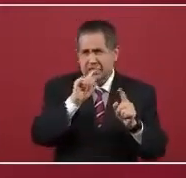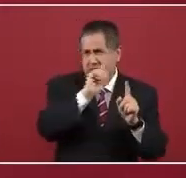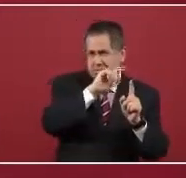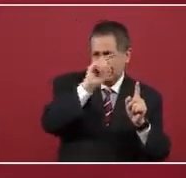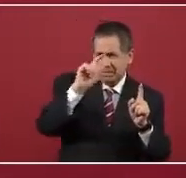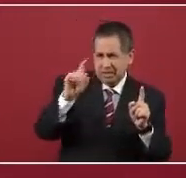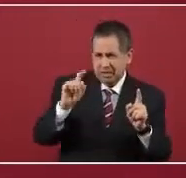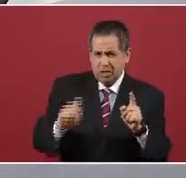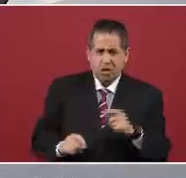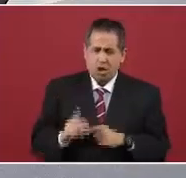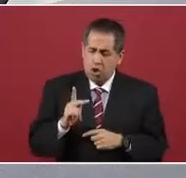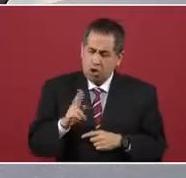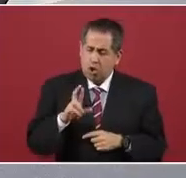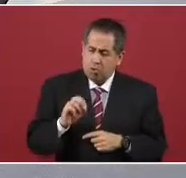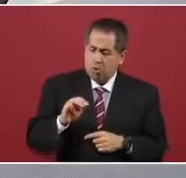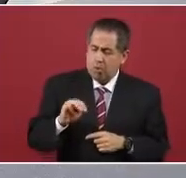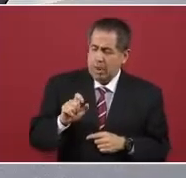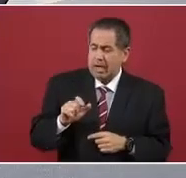de ProMéxico.